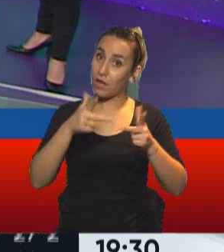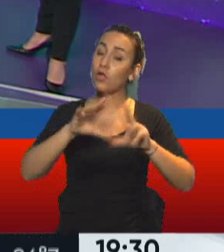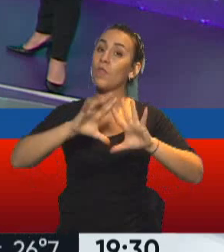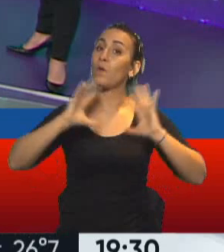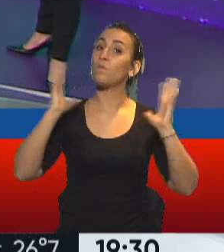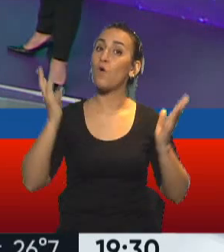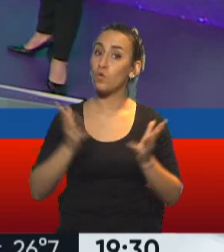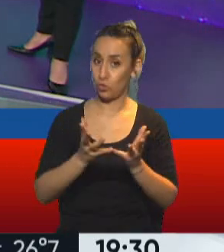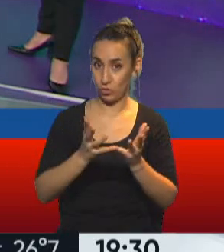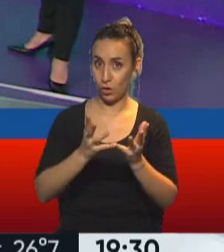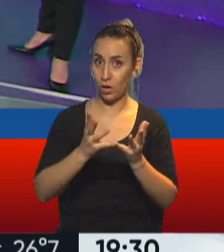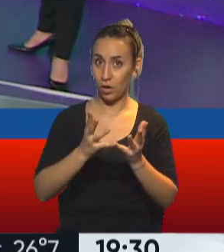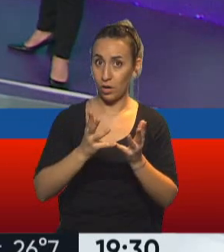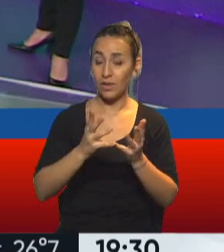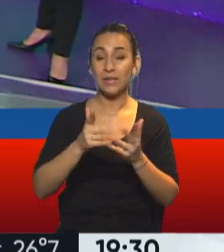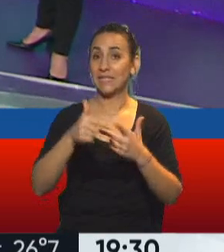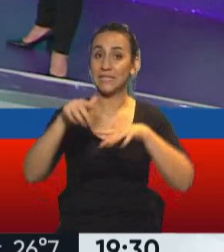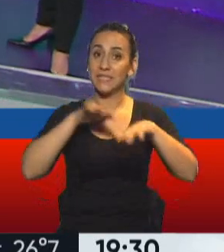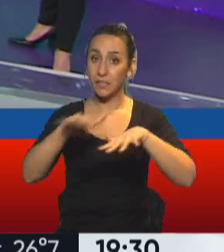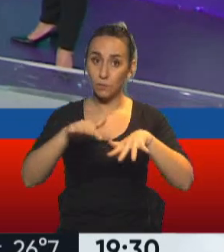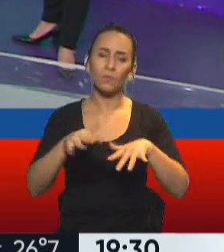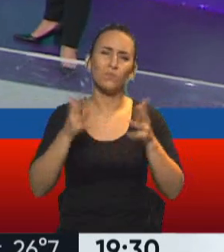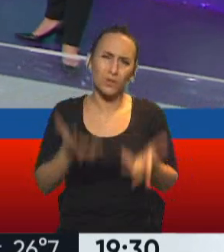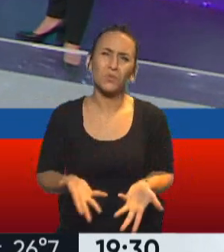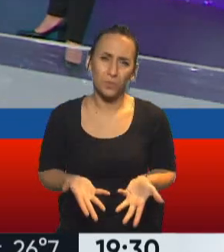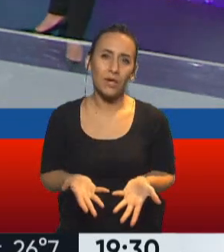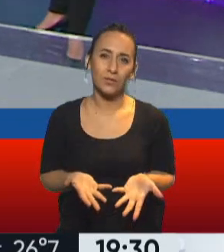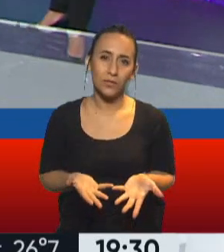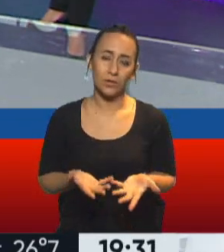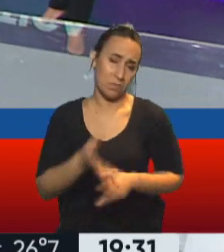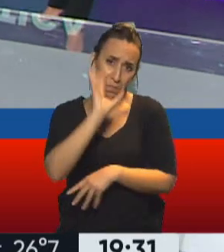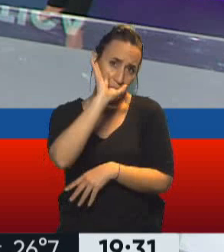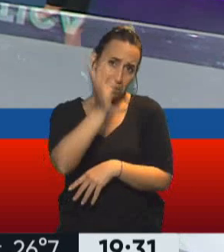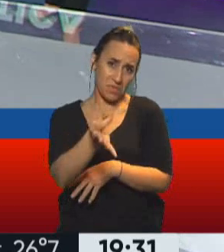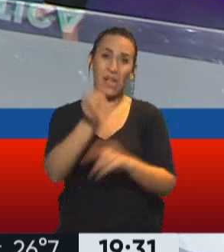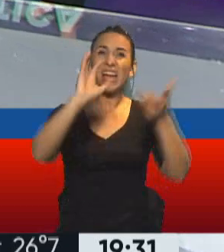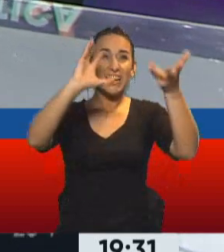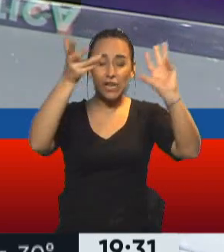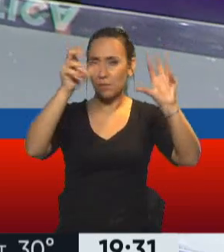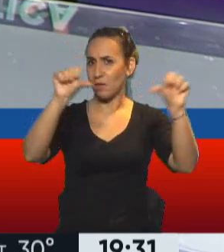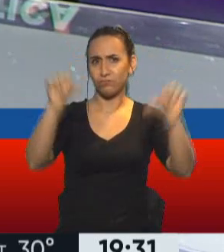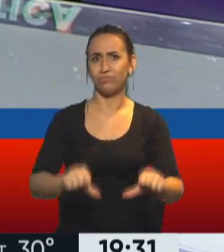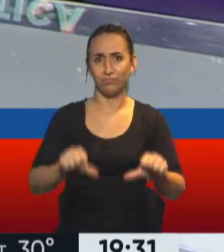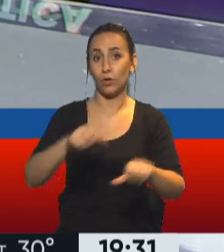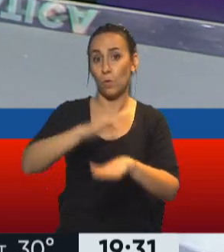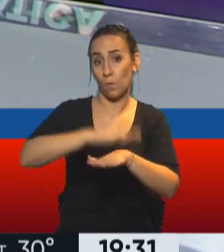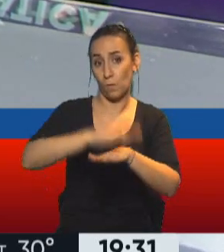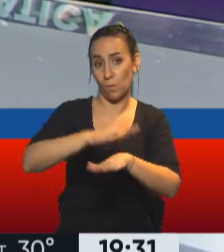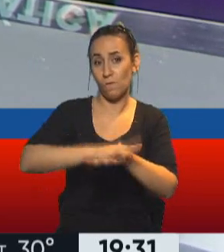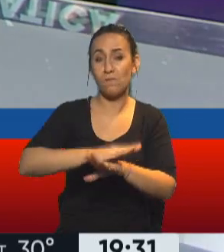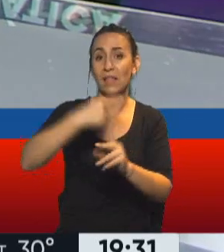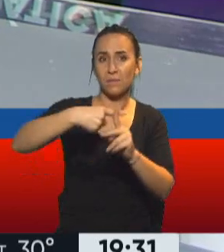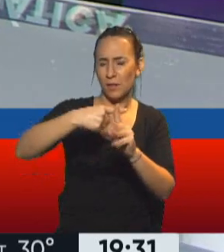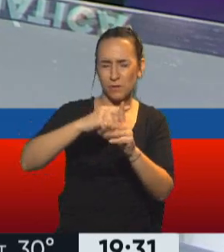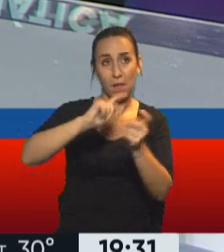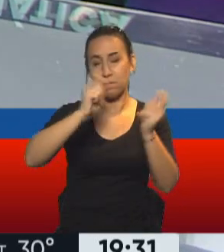del mundo y estamos hablando de una situación, por supuesto, que da cuenta de una crisis climática, del calentamiento global que